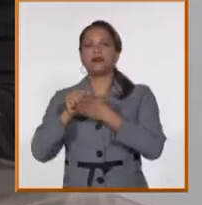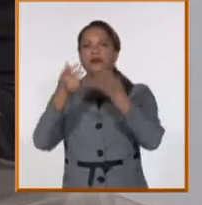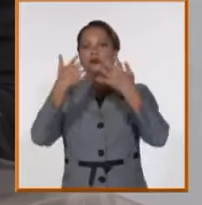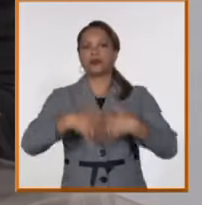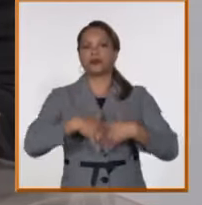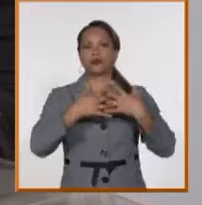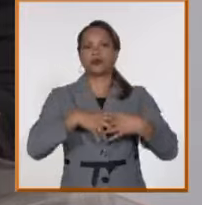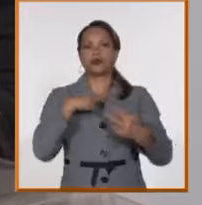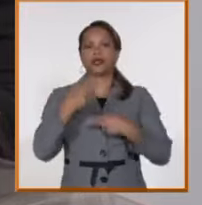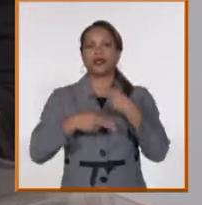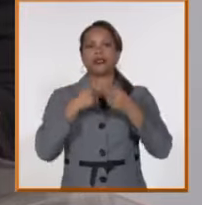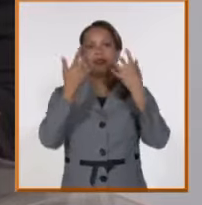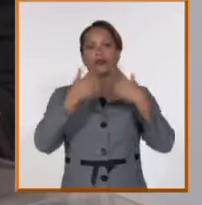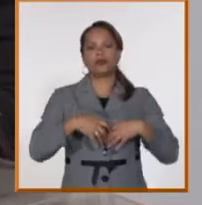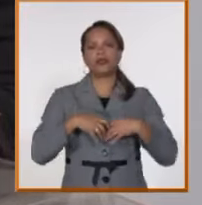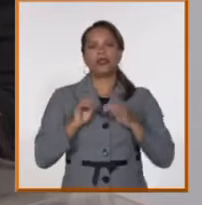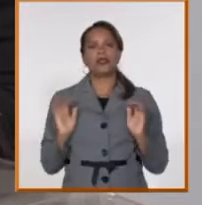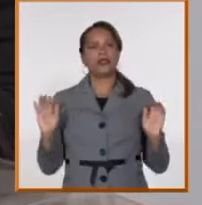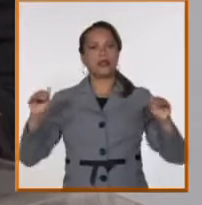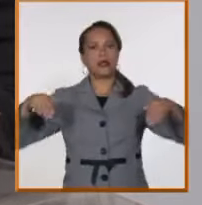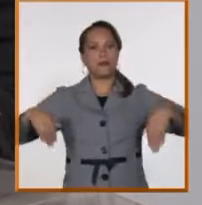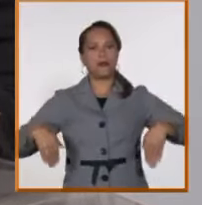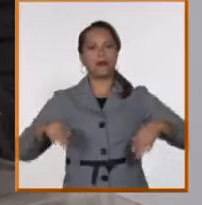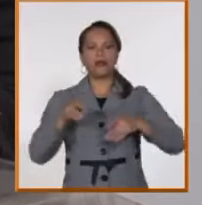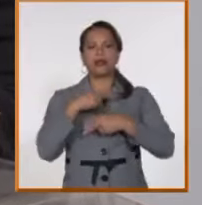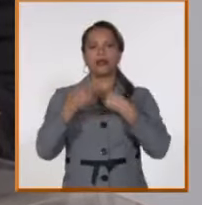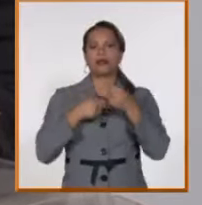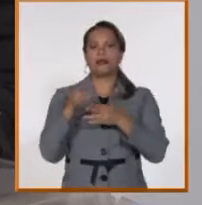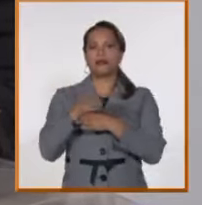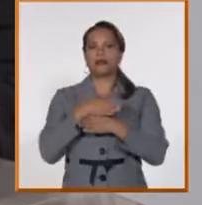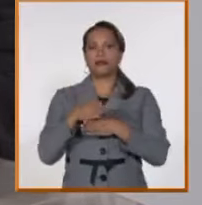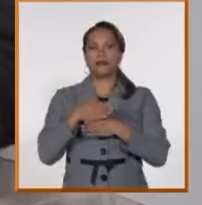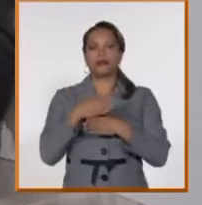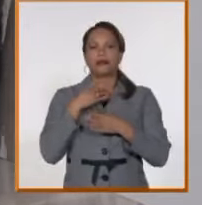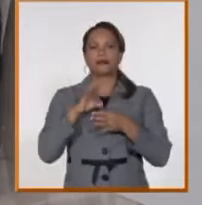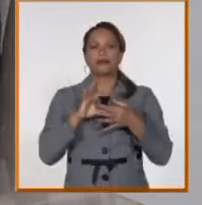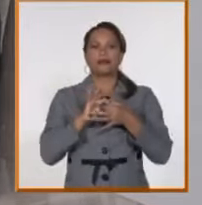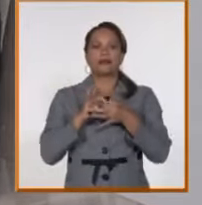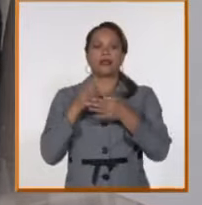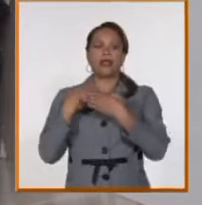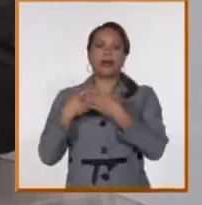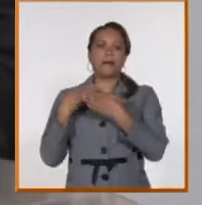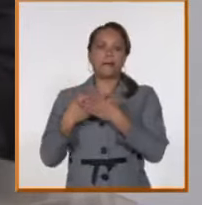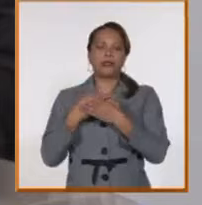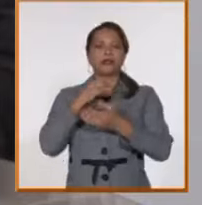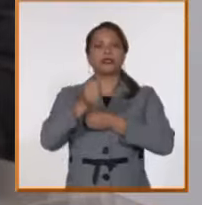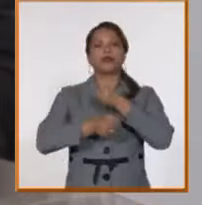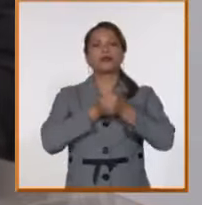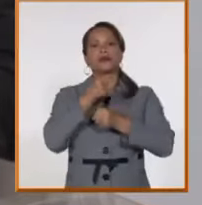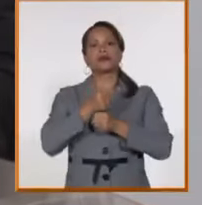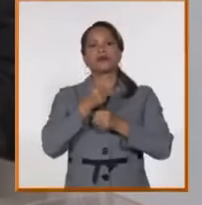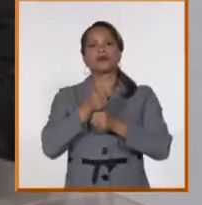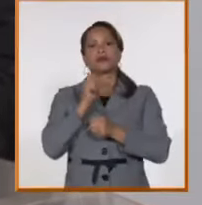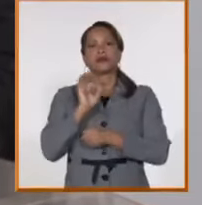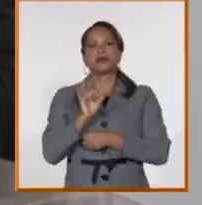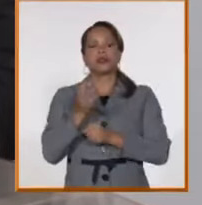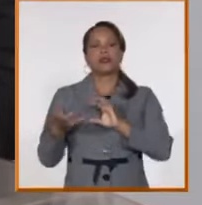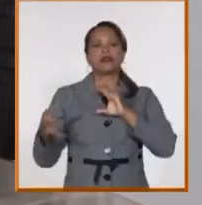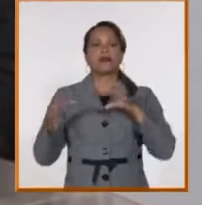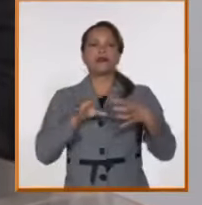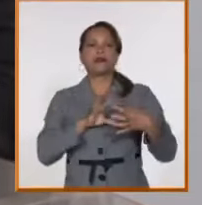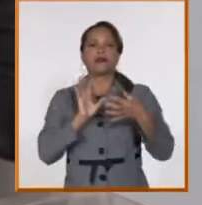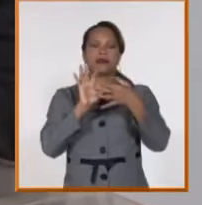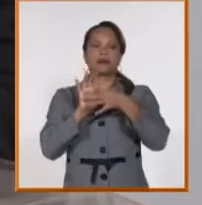realiza la Industria del mueble y que realizan las otras ramas que que ya te dije que usan eh este tipo de